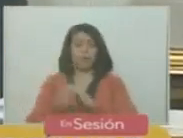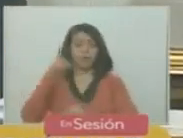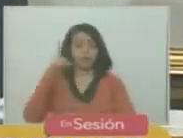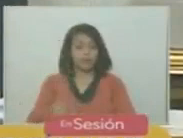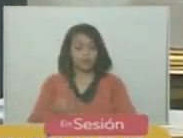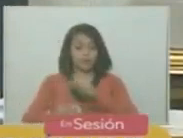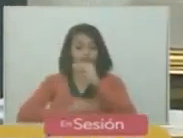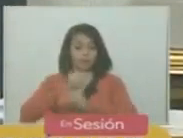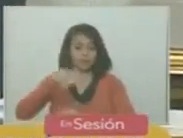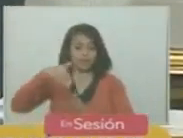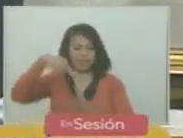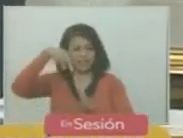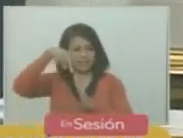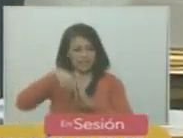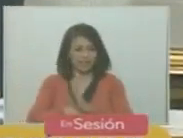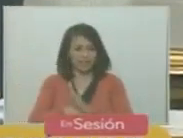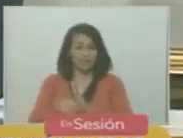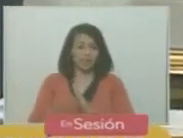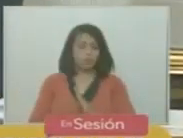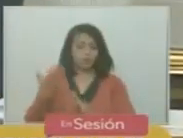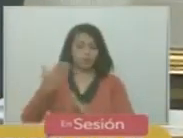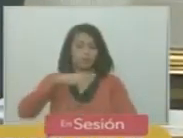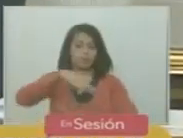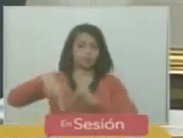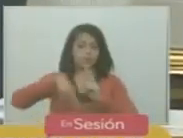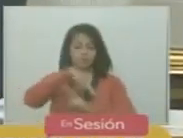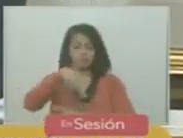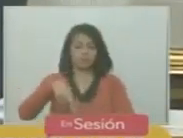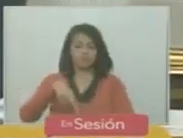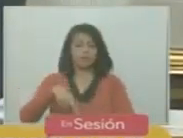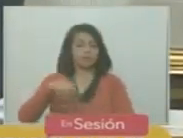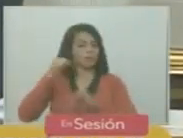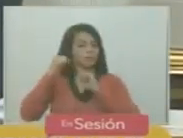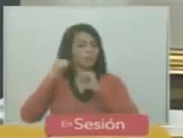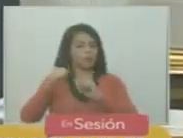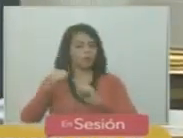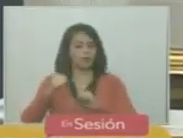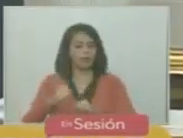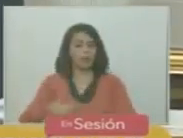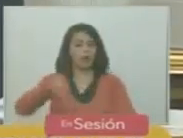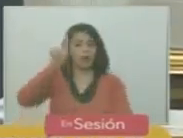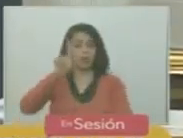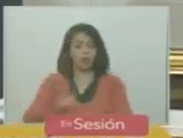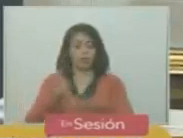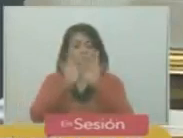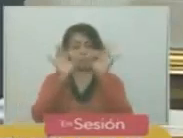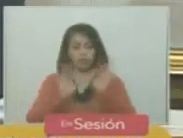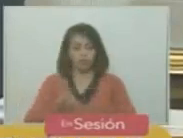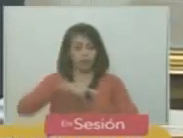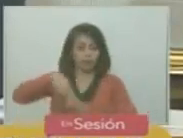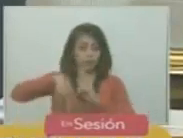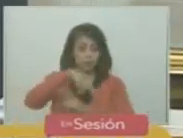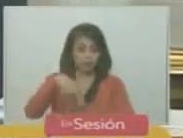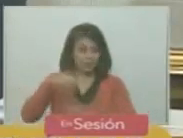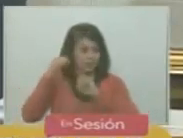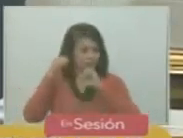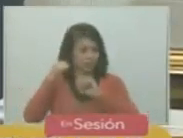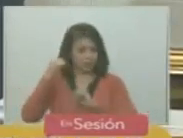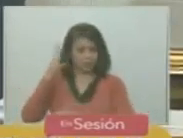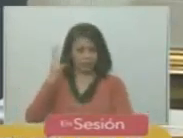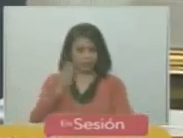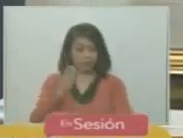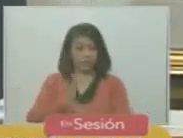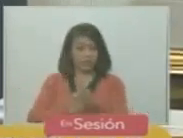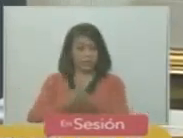ir a las raíces y por tanto es una revolución radical. Y la única manera de que esta revolución sea radical es